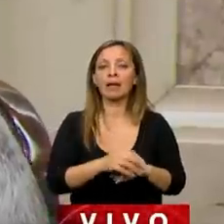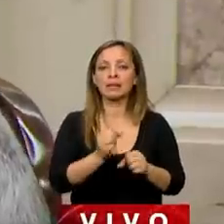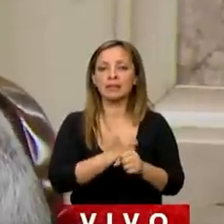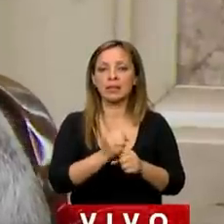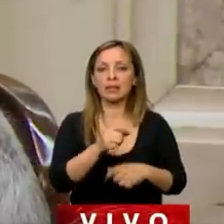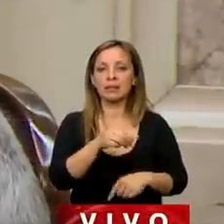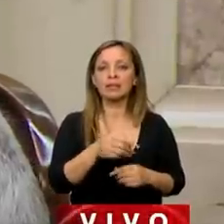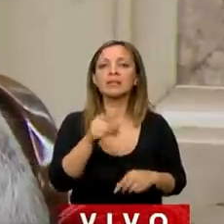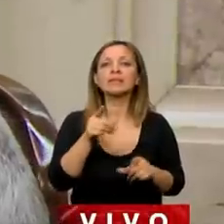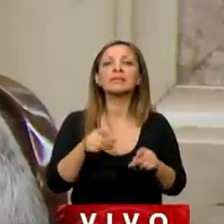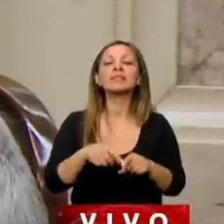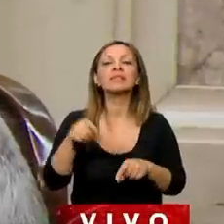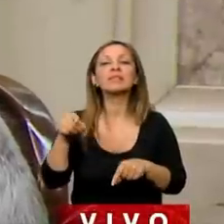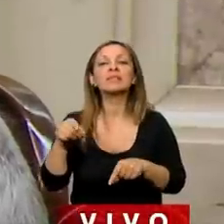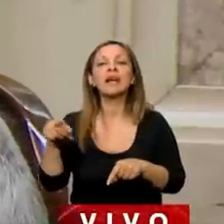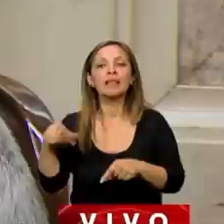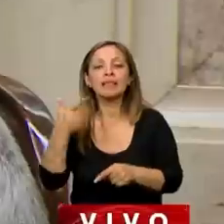como fue,